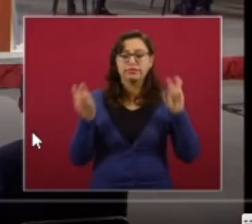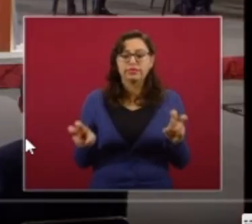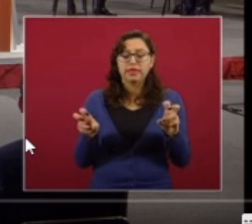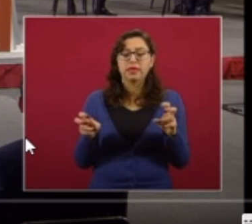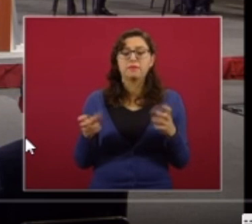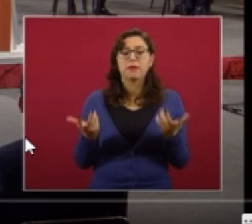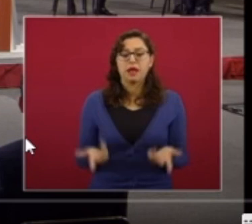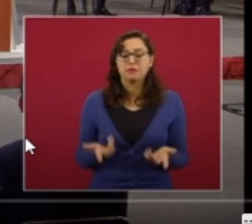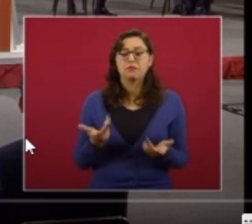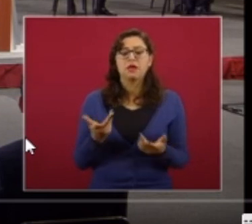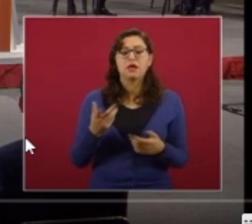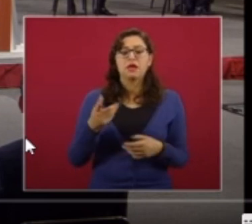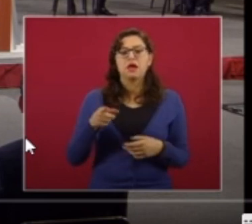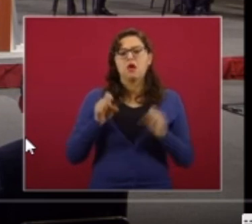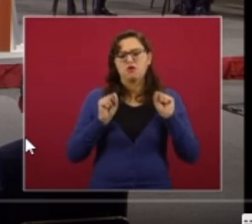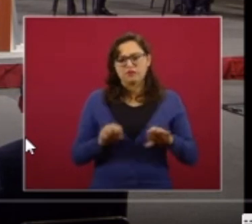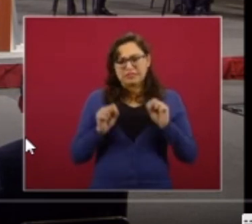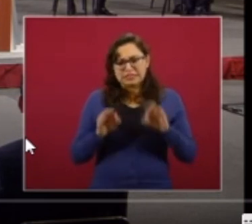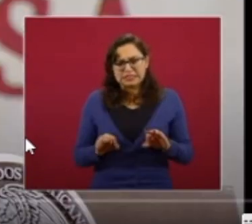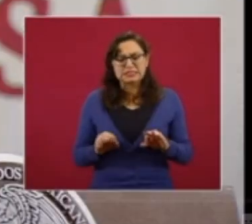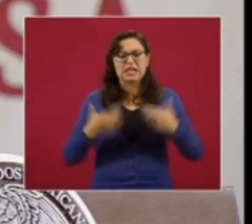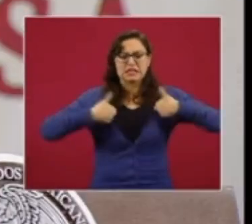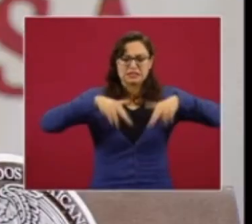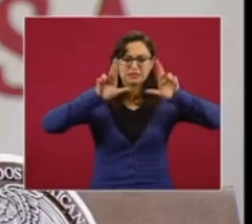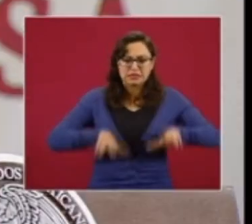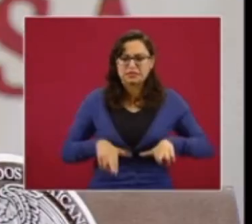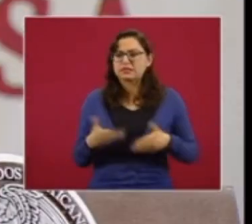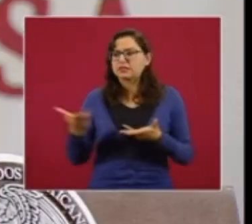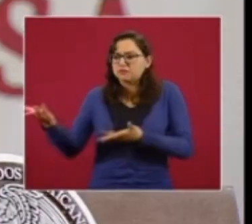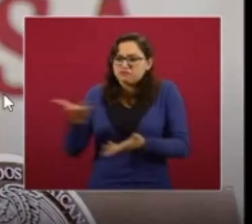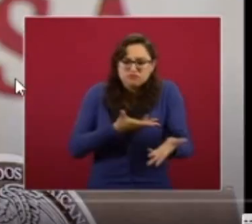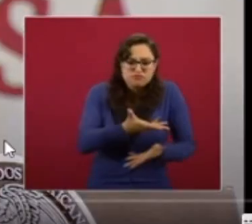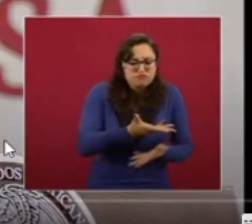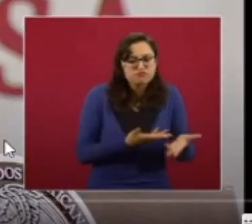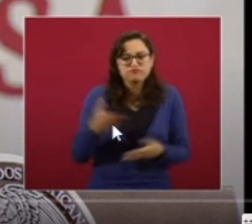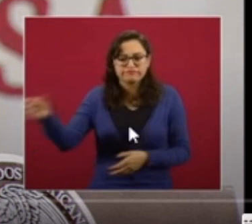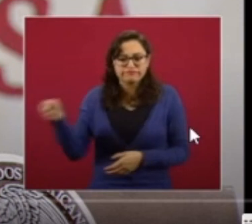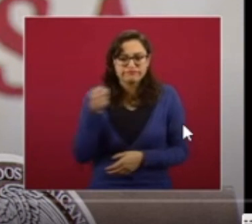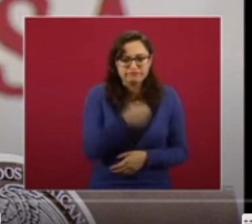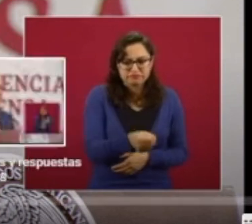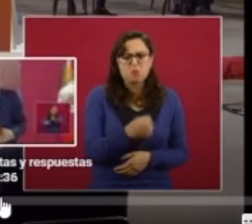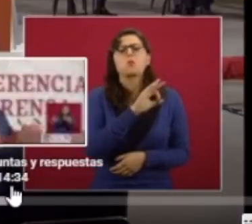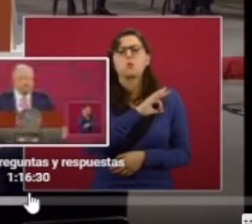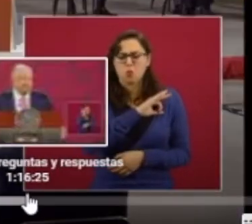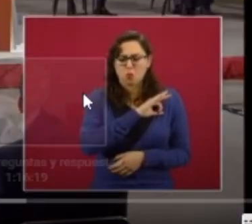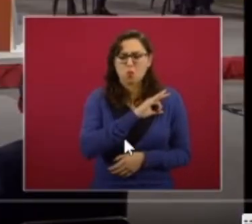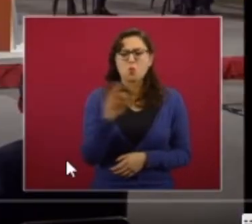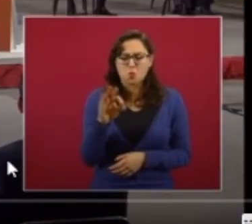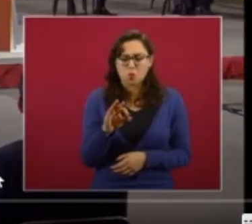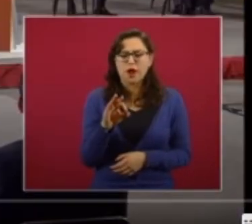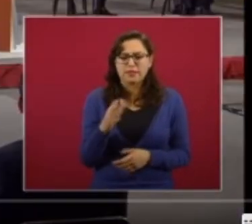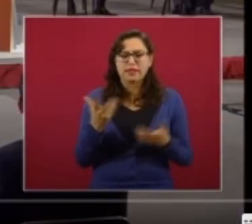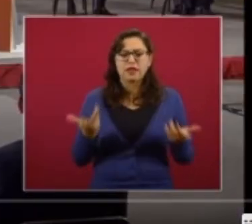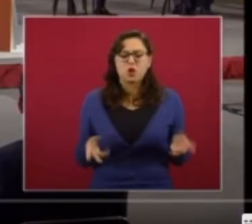podrán intervenir en el proceso de contratación es decir en lo que tiene que ver con el reclutamiento con la